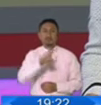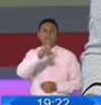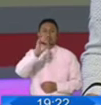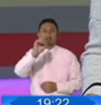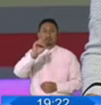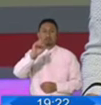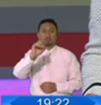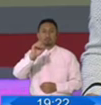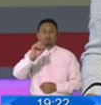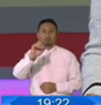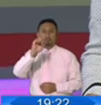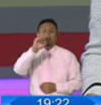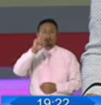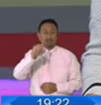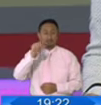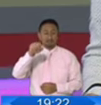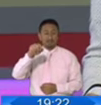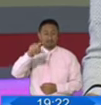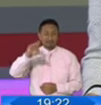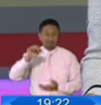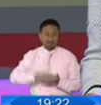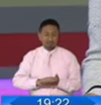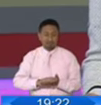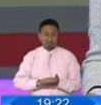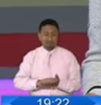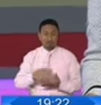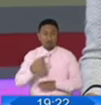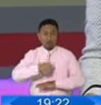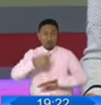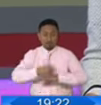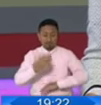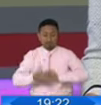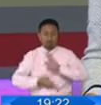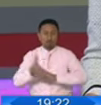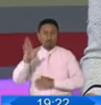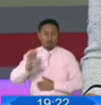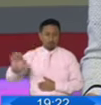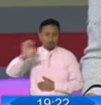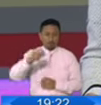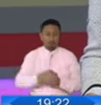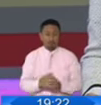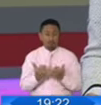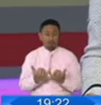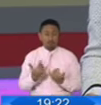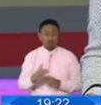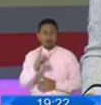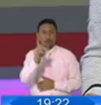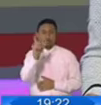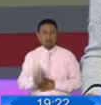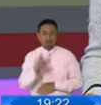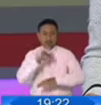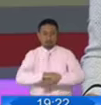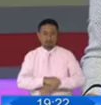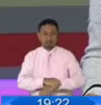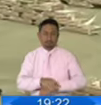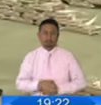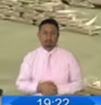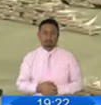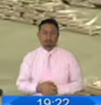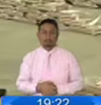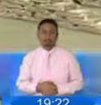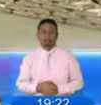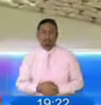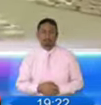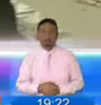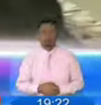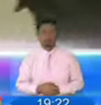ser enviada a Europa desde el puerto marítimo de la ciudad de Guayaquil. Al momento existe una persona detenida por este caso.